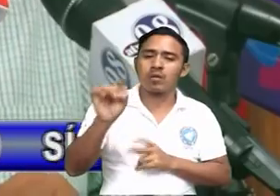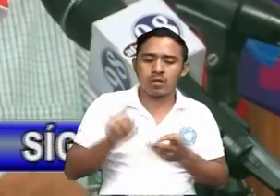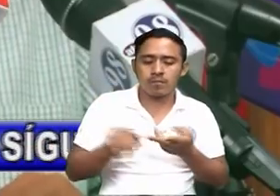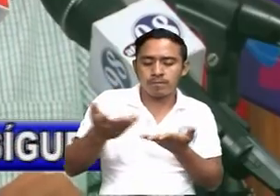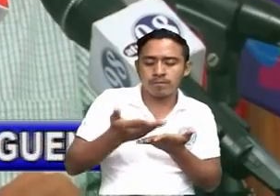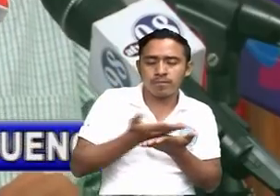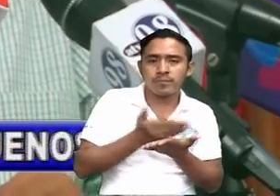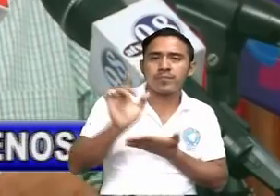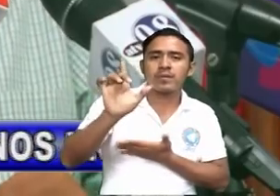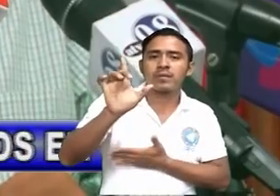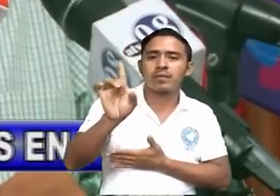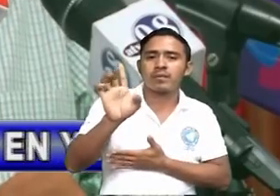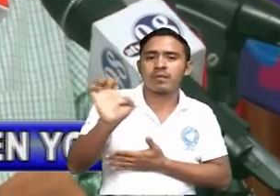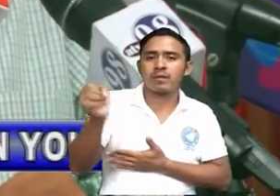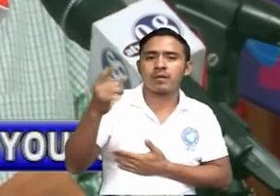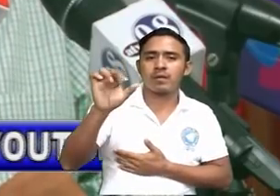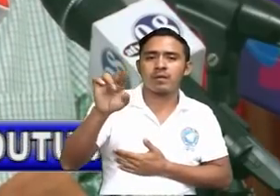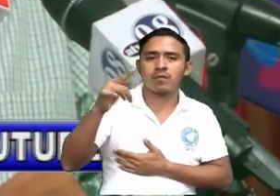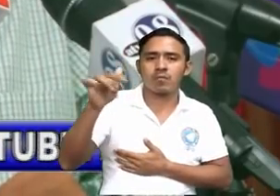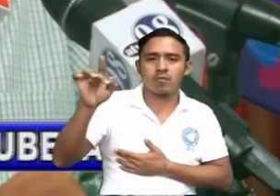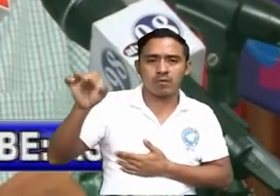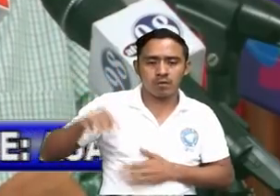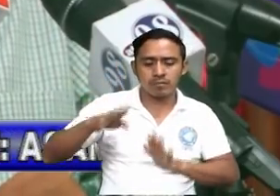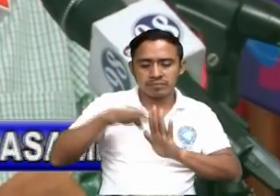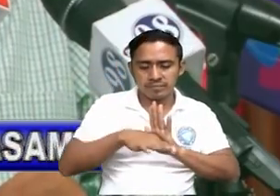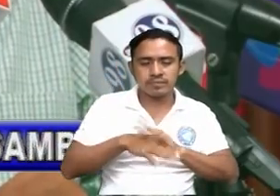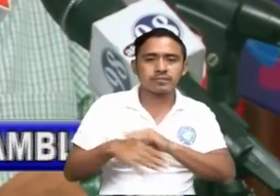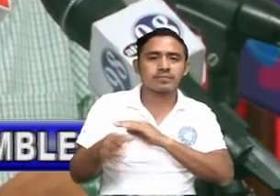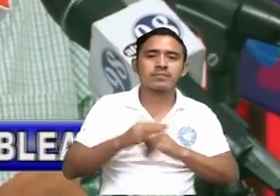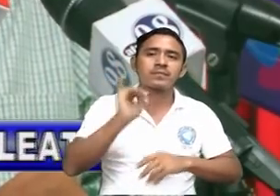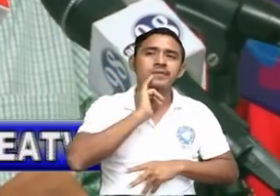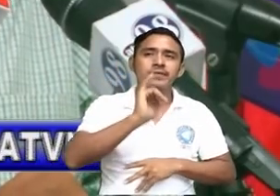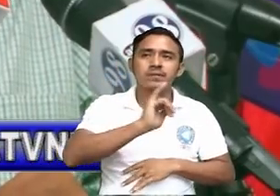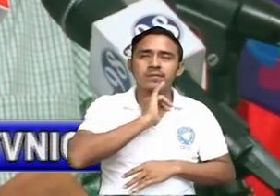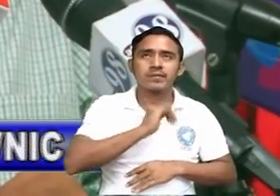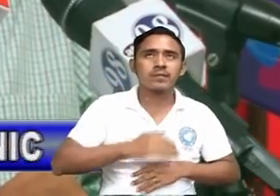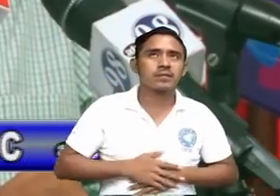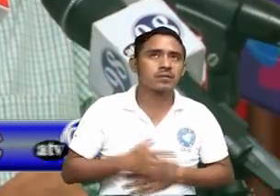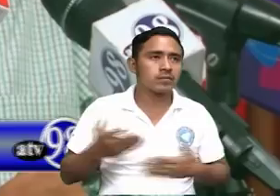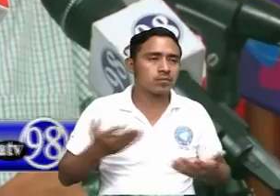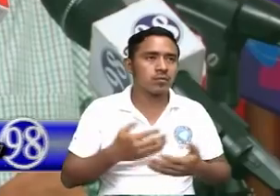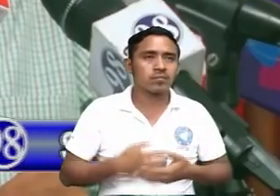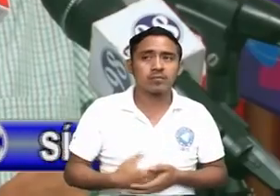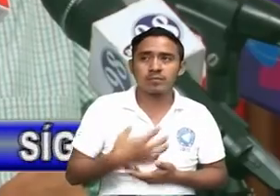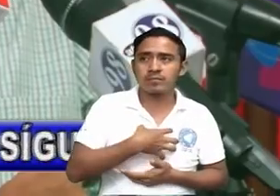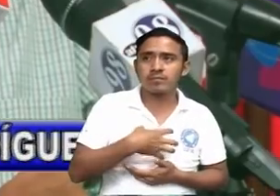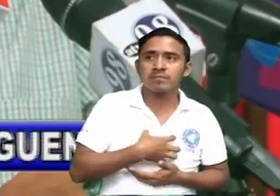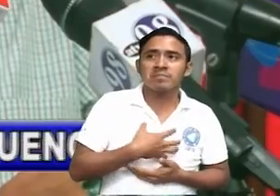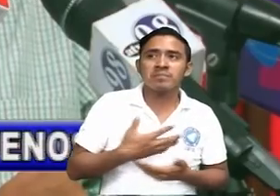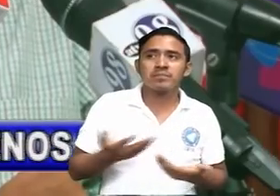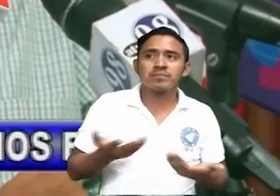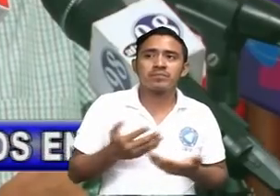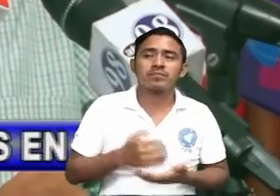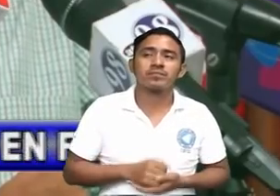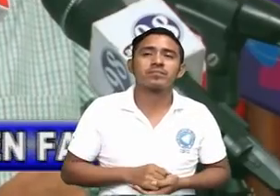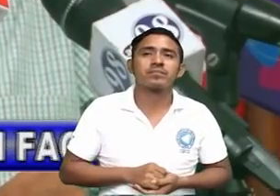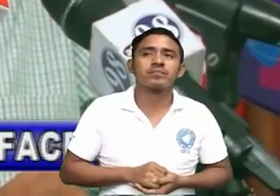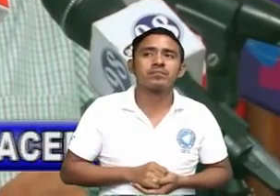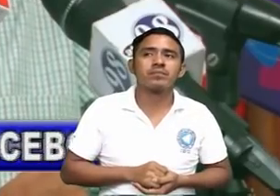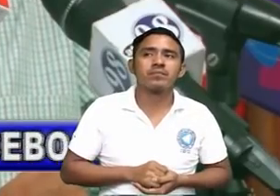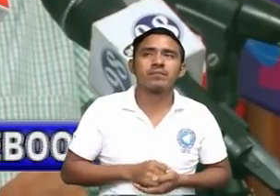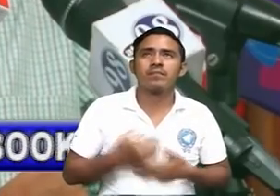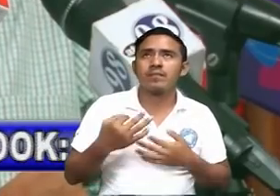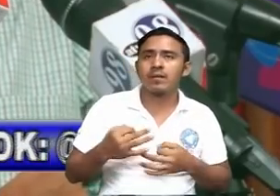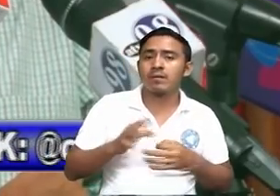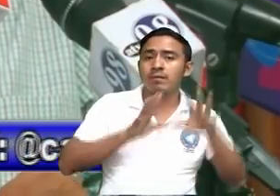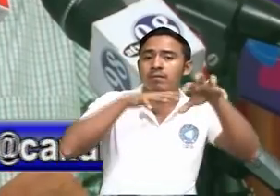de lenguado redujo su precio. En el Israel Leviti, el filete de anguila redujo su precio también. En León,